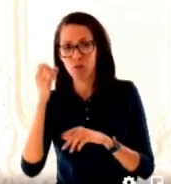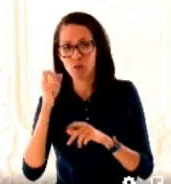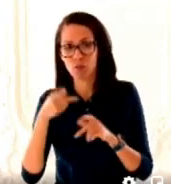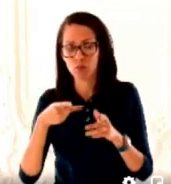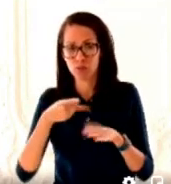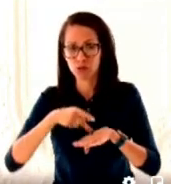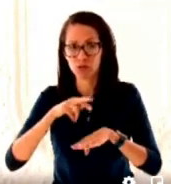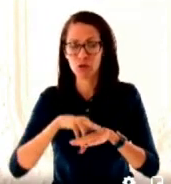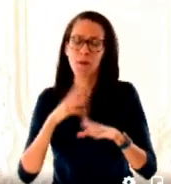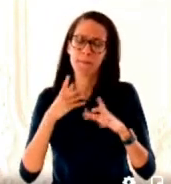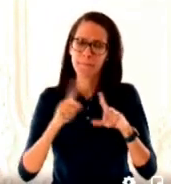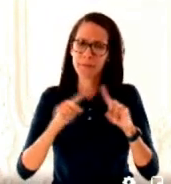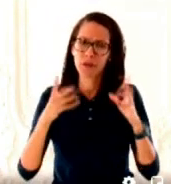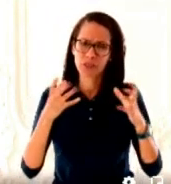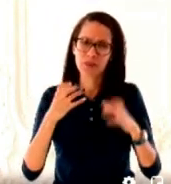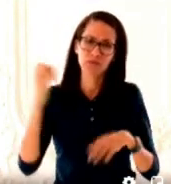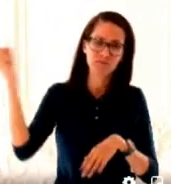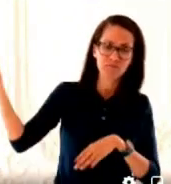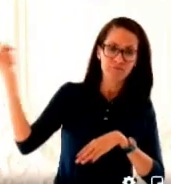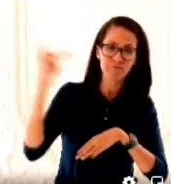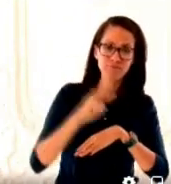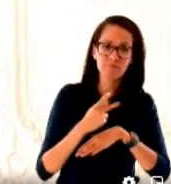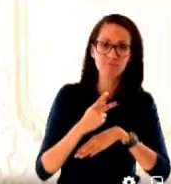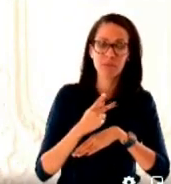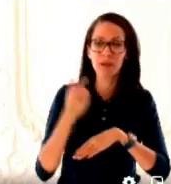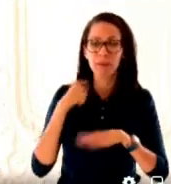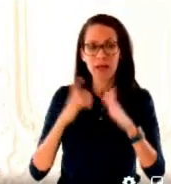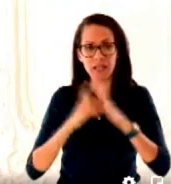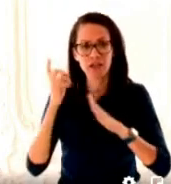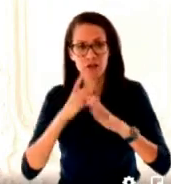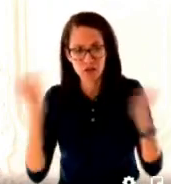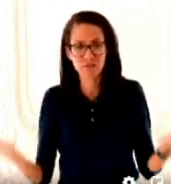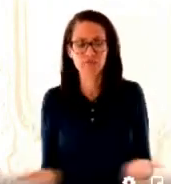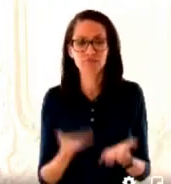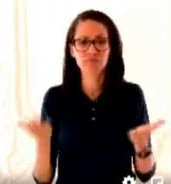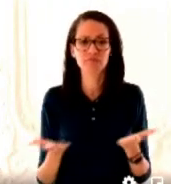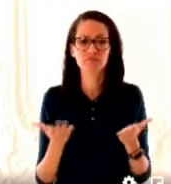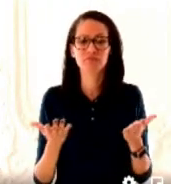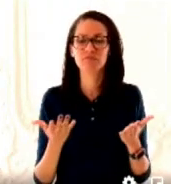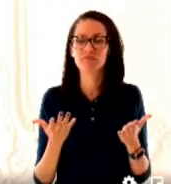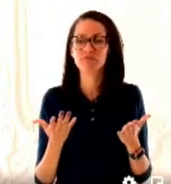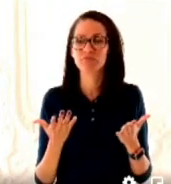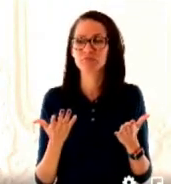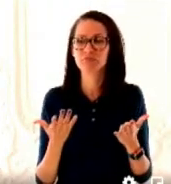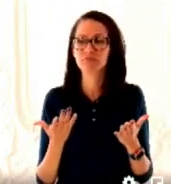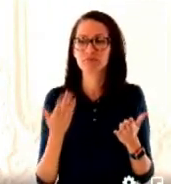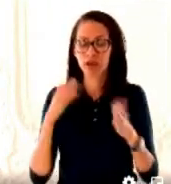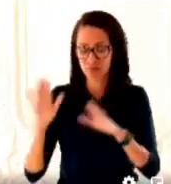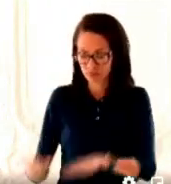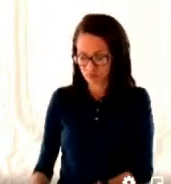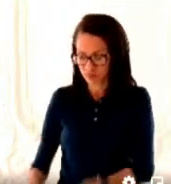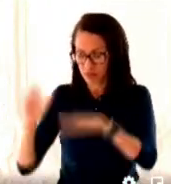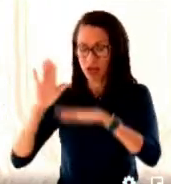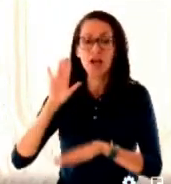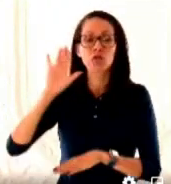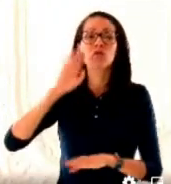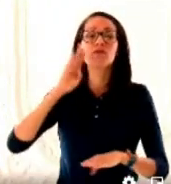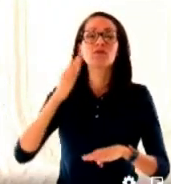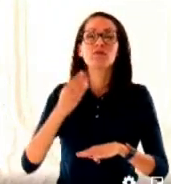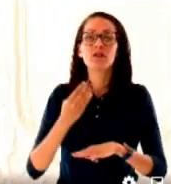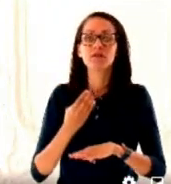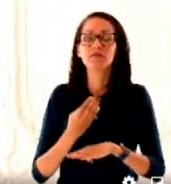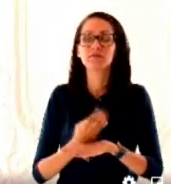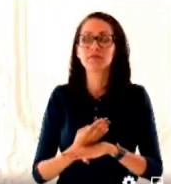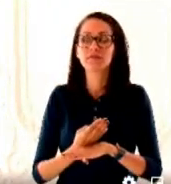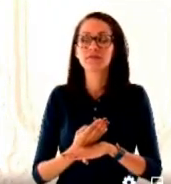quiso regresar para continuar desarrollándose aquí, para criar aquí a su hija y para aportar